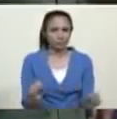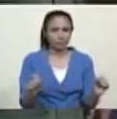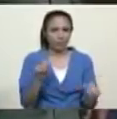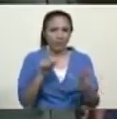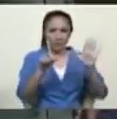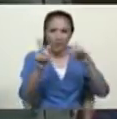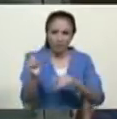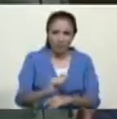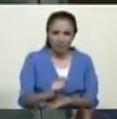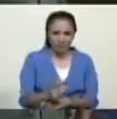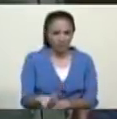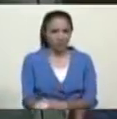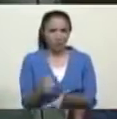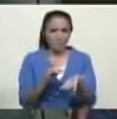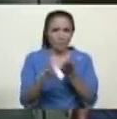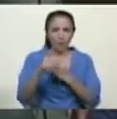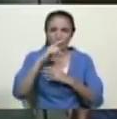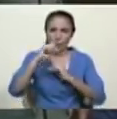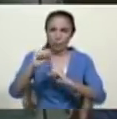6 meses.